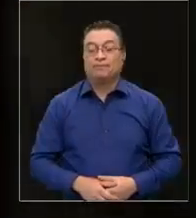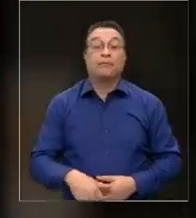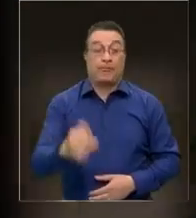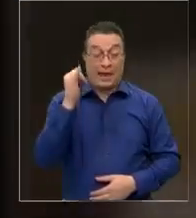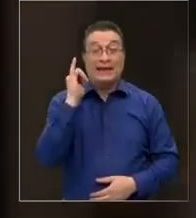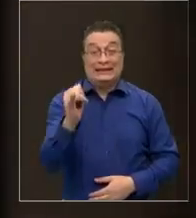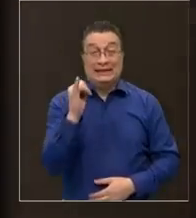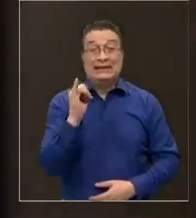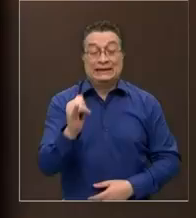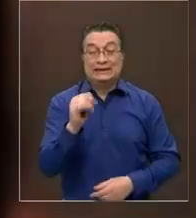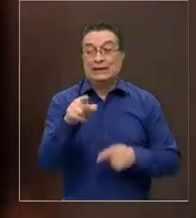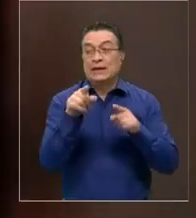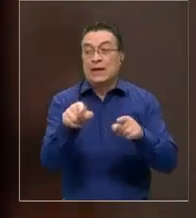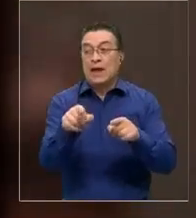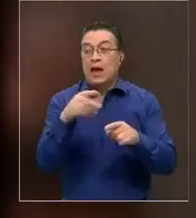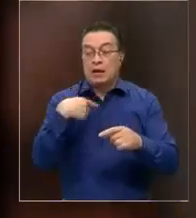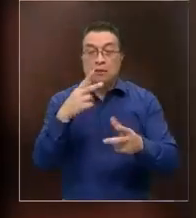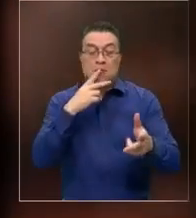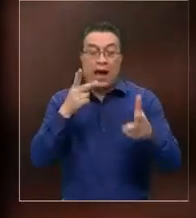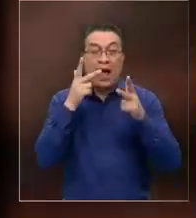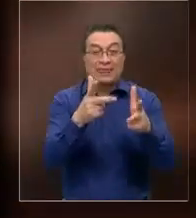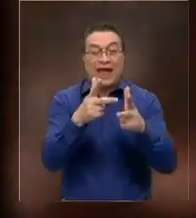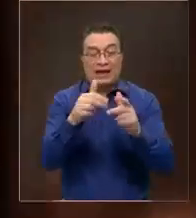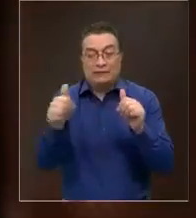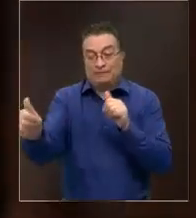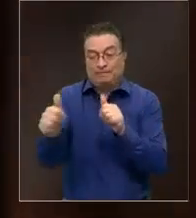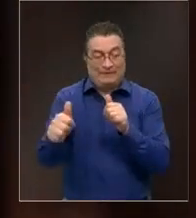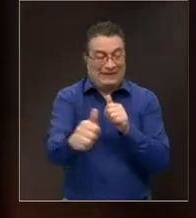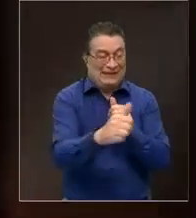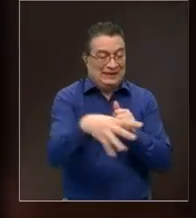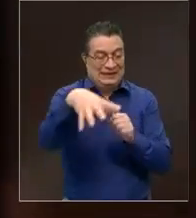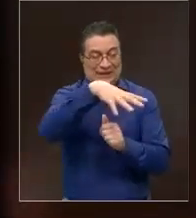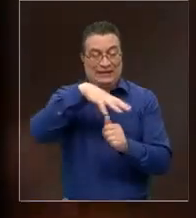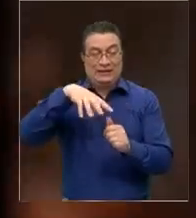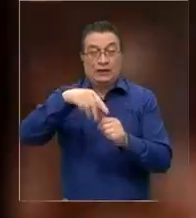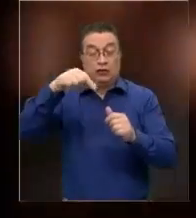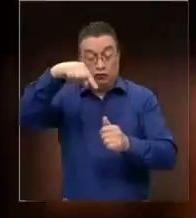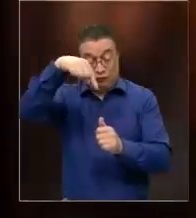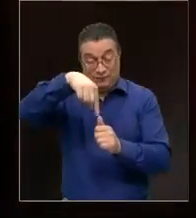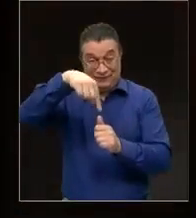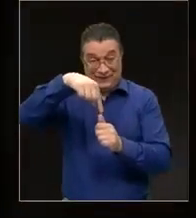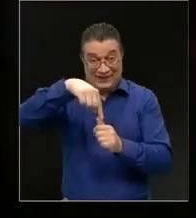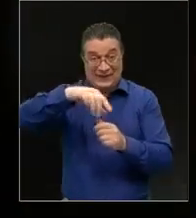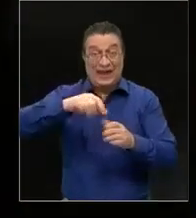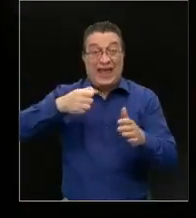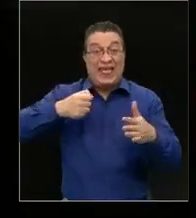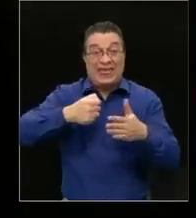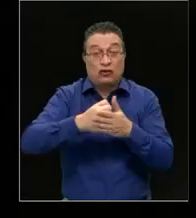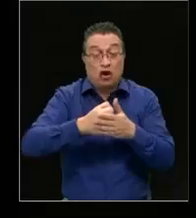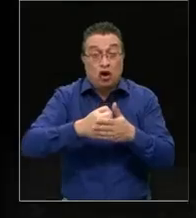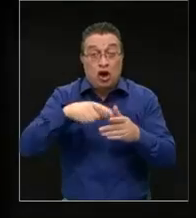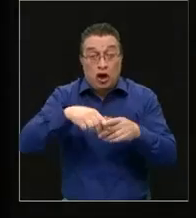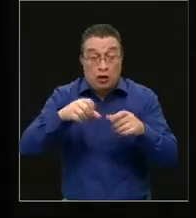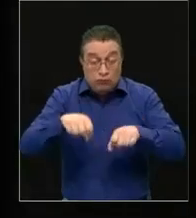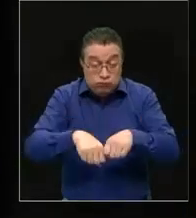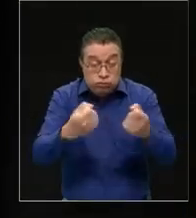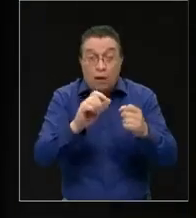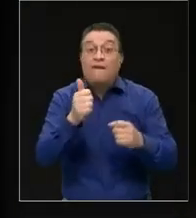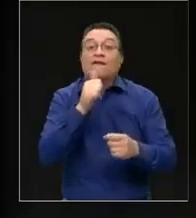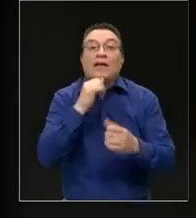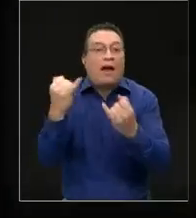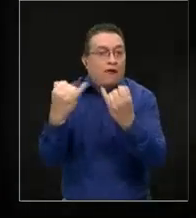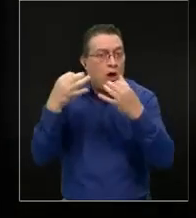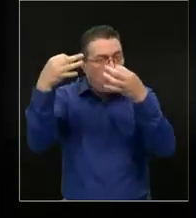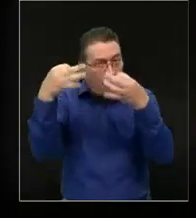Sí, y Maca, los primeros reportes hablan de un ataque en las inmediaciones. No está claro si hay daños en la estación específicamente, son datos que se están confirmando